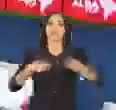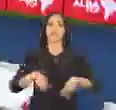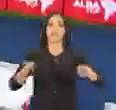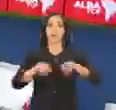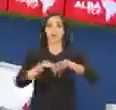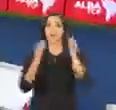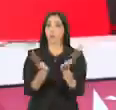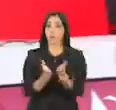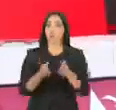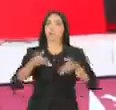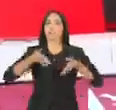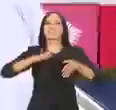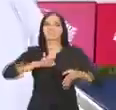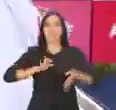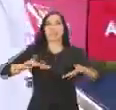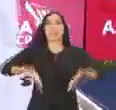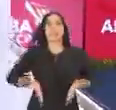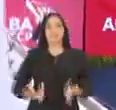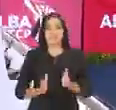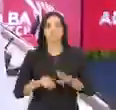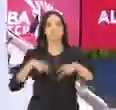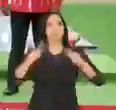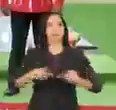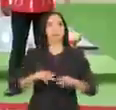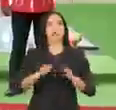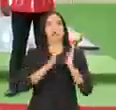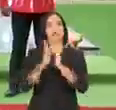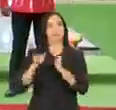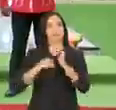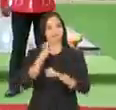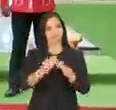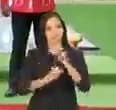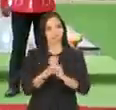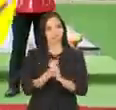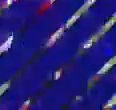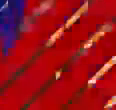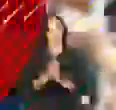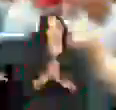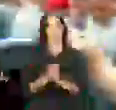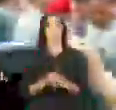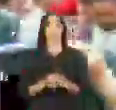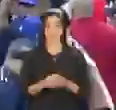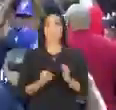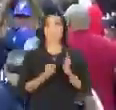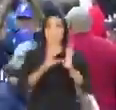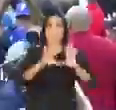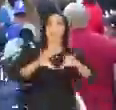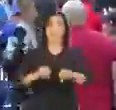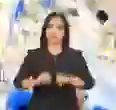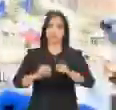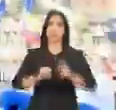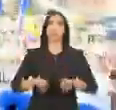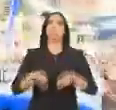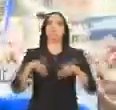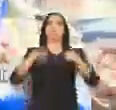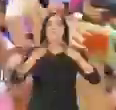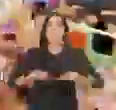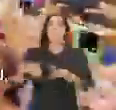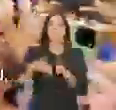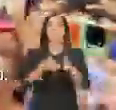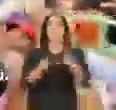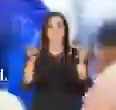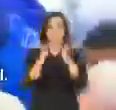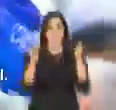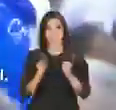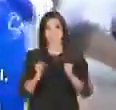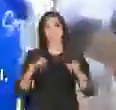nuevos valores de un mundo que está naciendo, de un nuevo orden internacional, para conquistar sus nuevos caminos